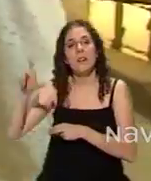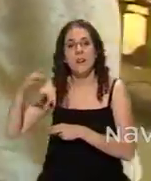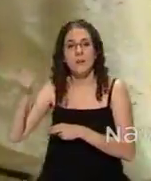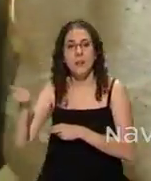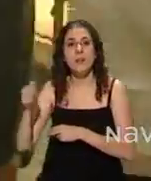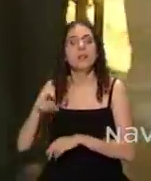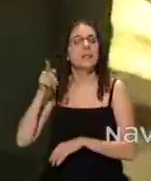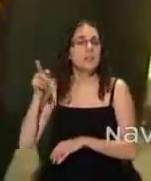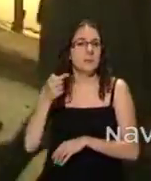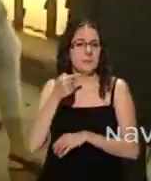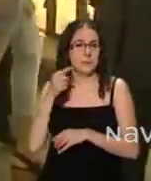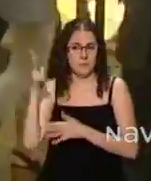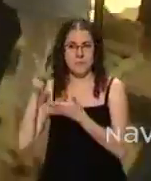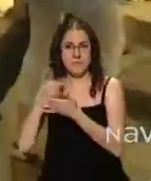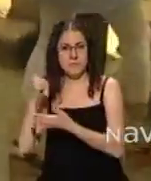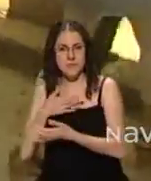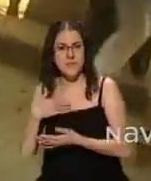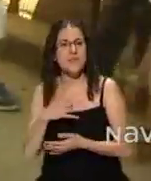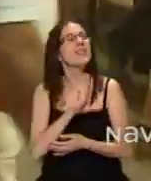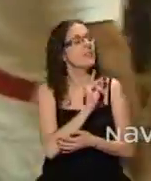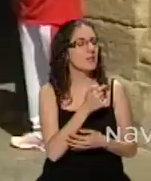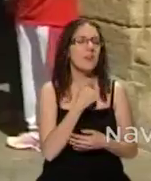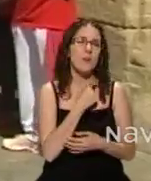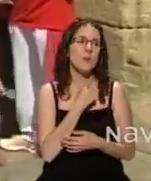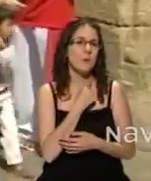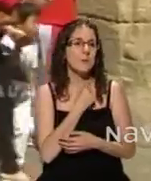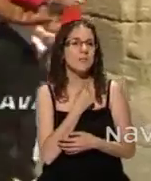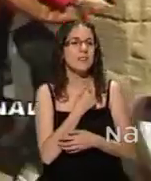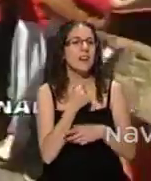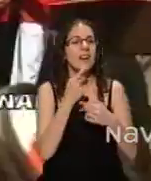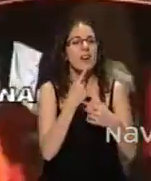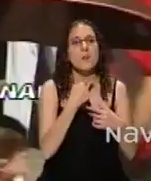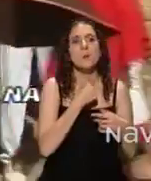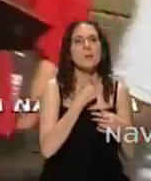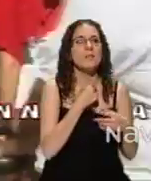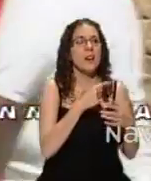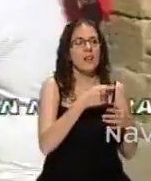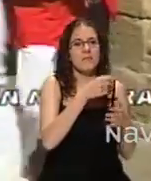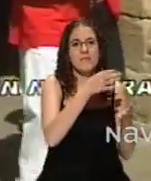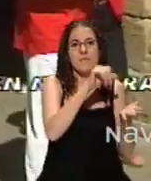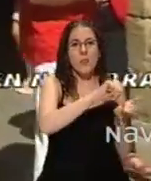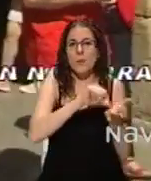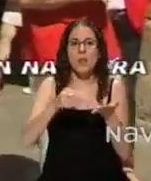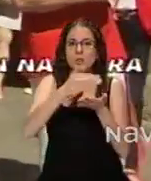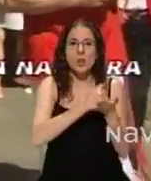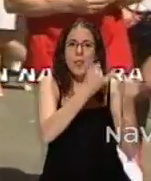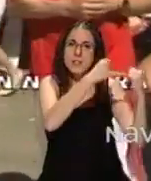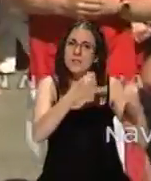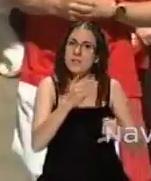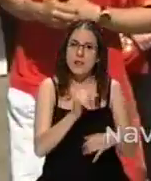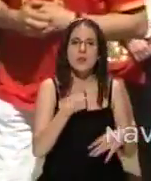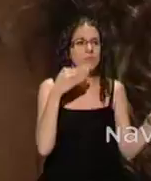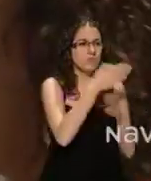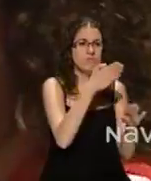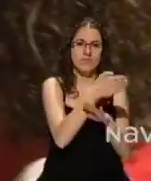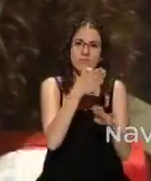un día muy agradable y me gusta mucho pues, poder ir a todos aquellos sitios donde celebran las fiestas. Y Viana es una ciudad emblemática de Navarra, con lo cual, bueno,